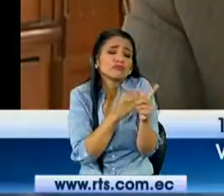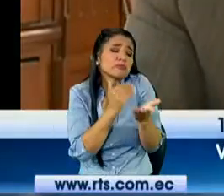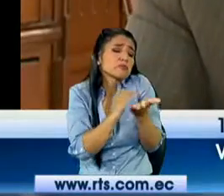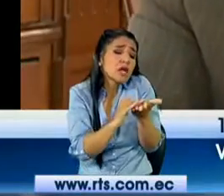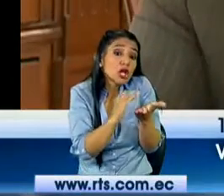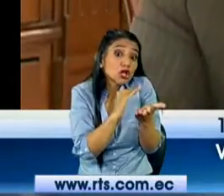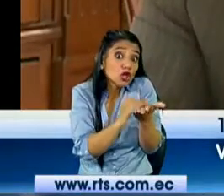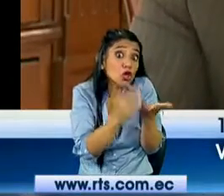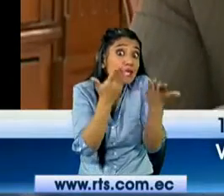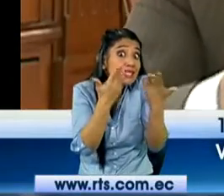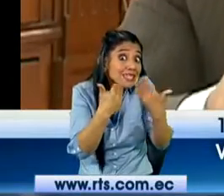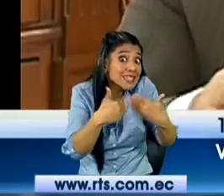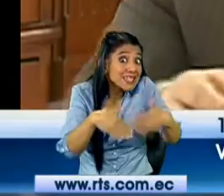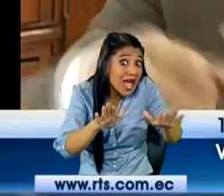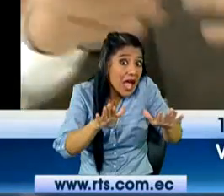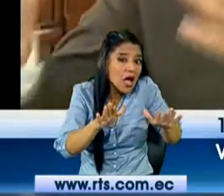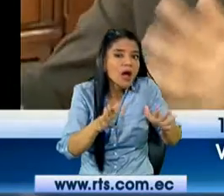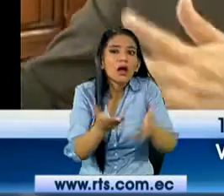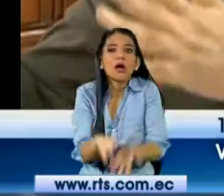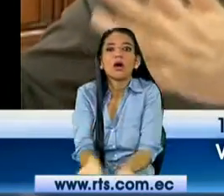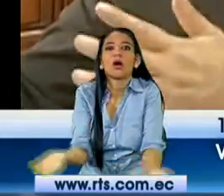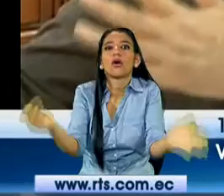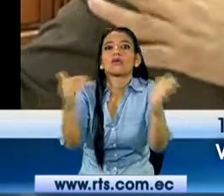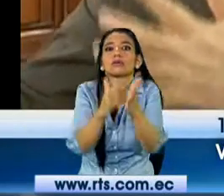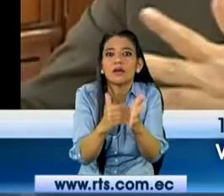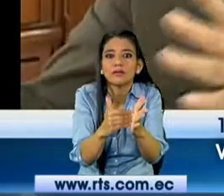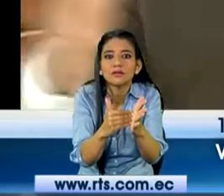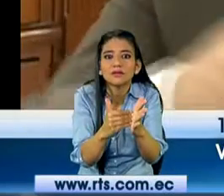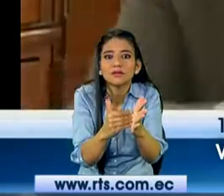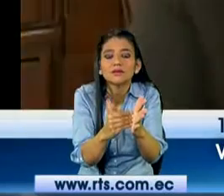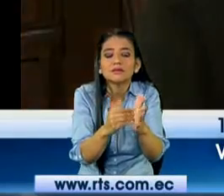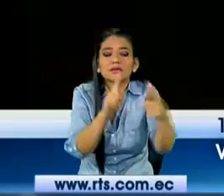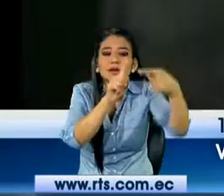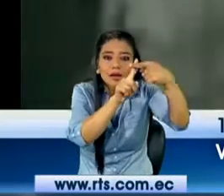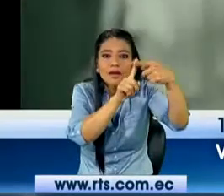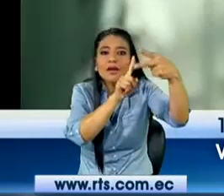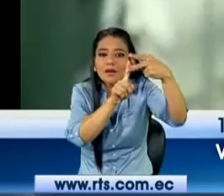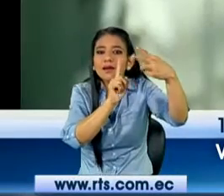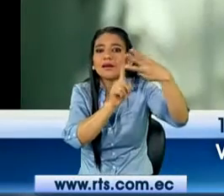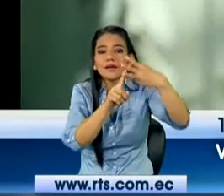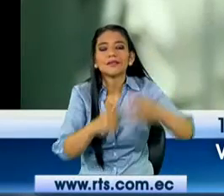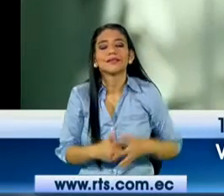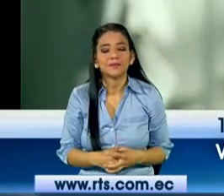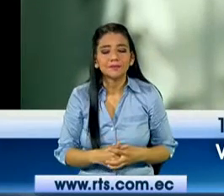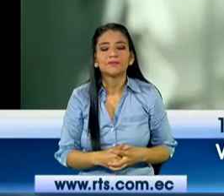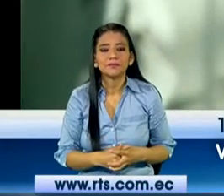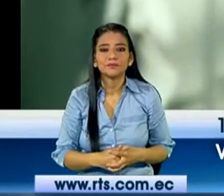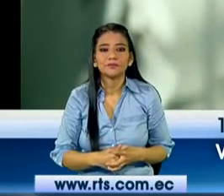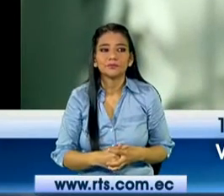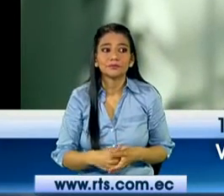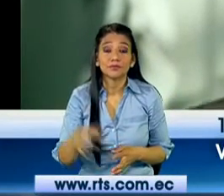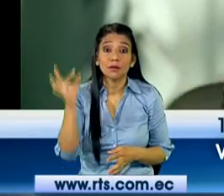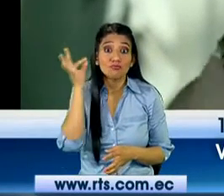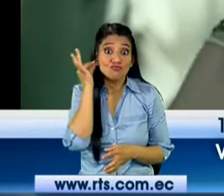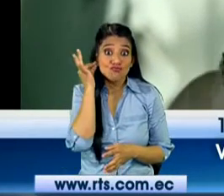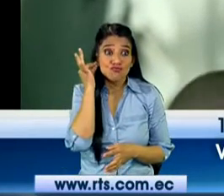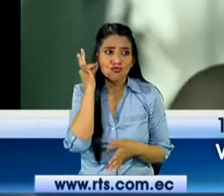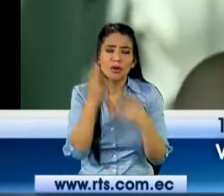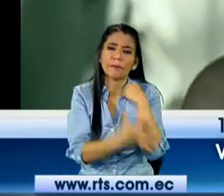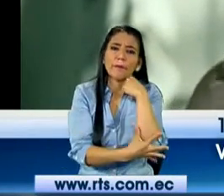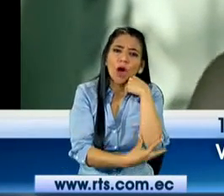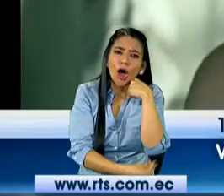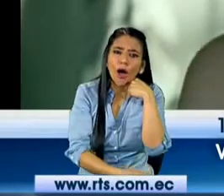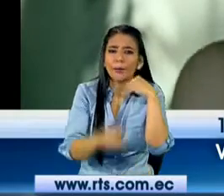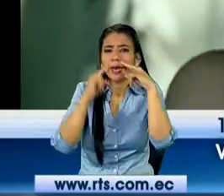y estas tres fases vuelven a repetirse posteriormente. La violencia de género no distingue de estratos sociales, aunque es más evidente